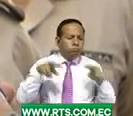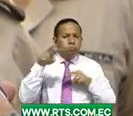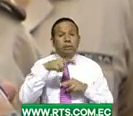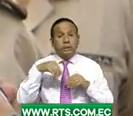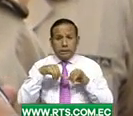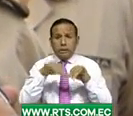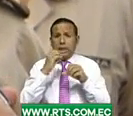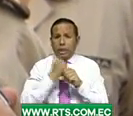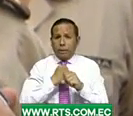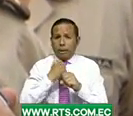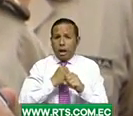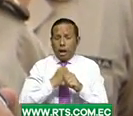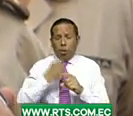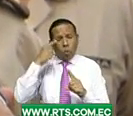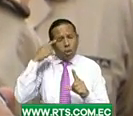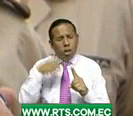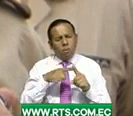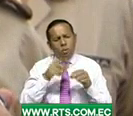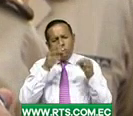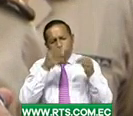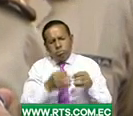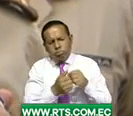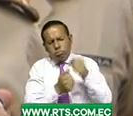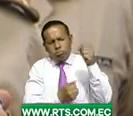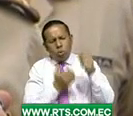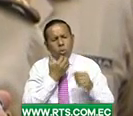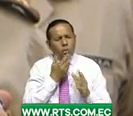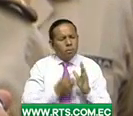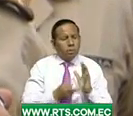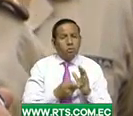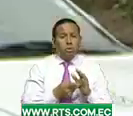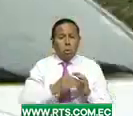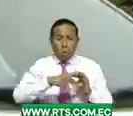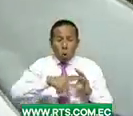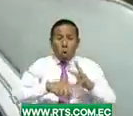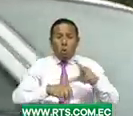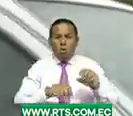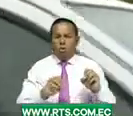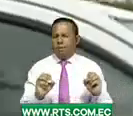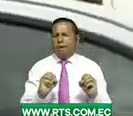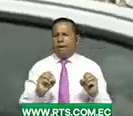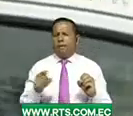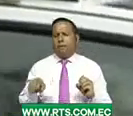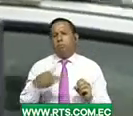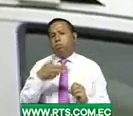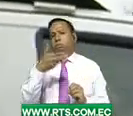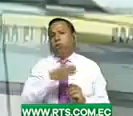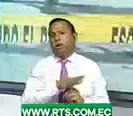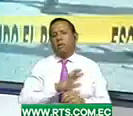para esclarecer el hecho. Entonces no existió robo en el lugar. Informó Julio César Sao.